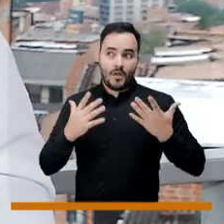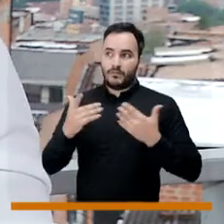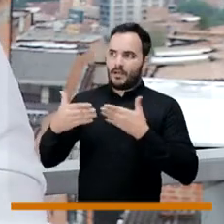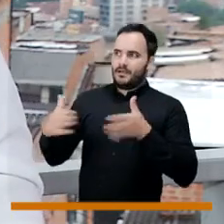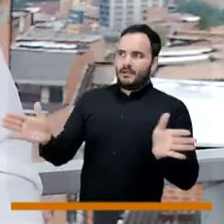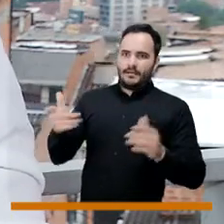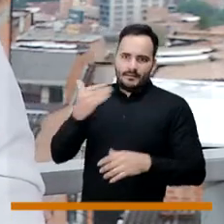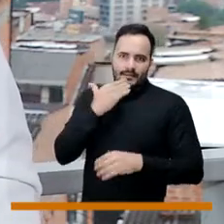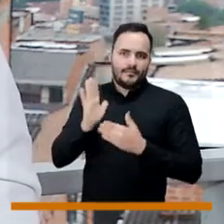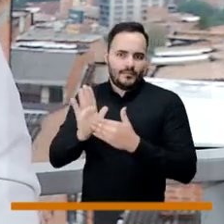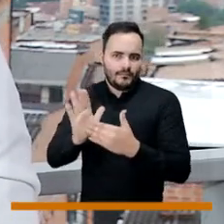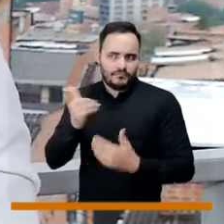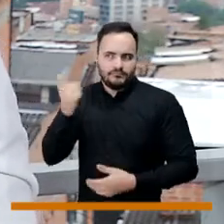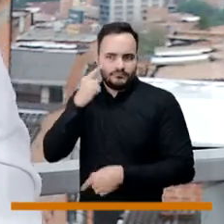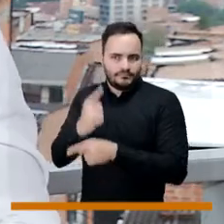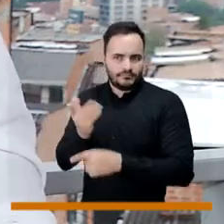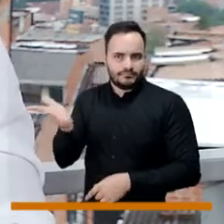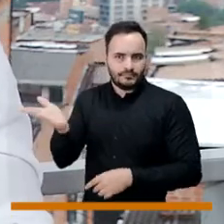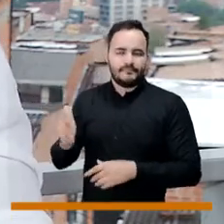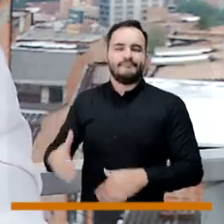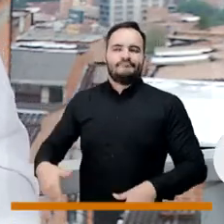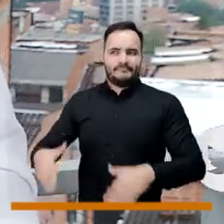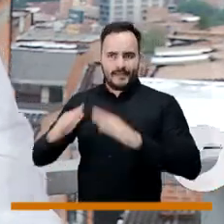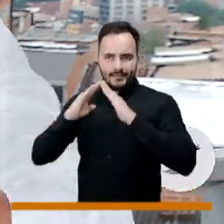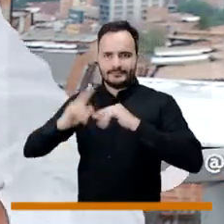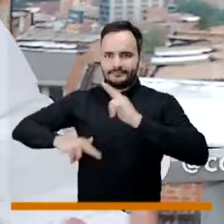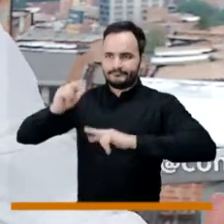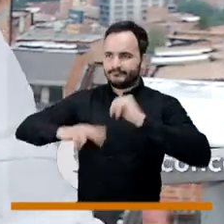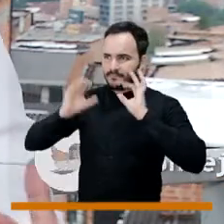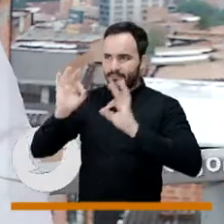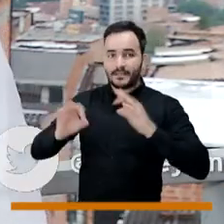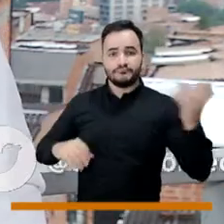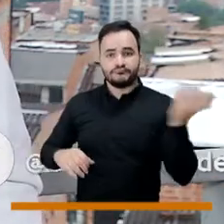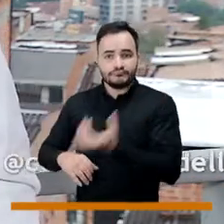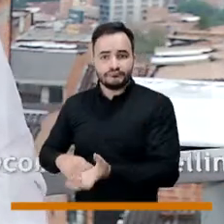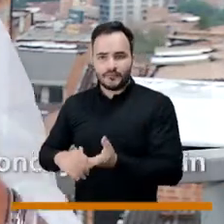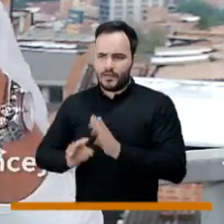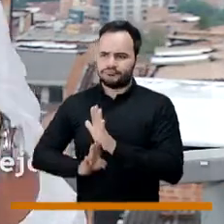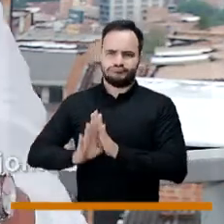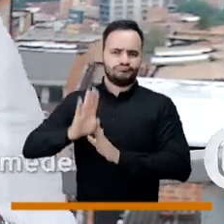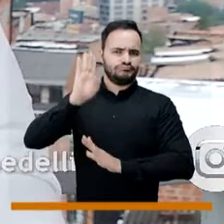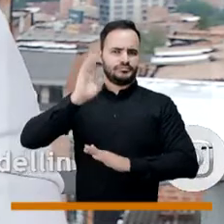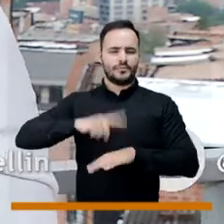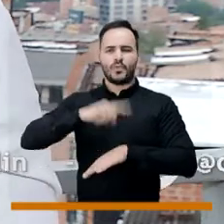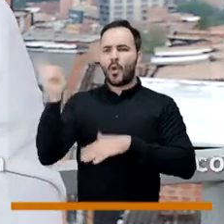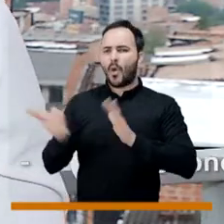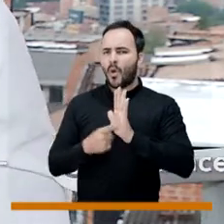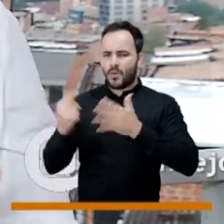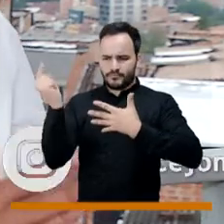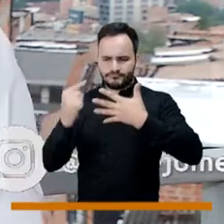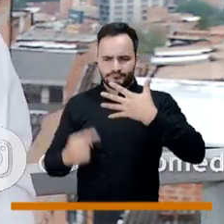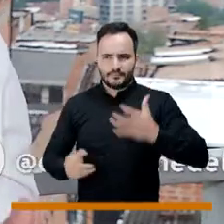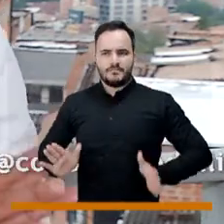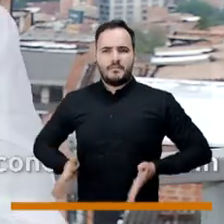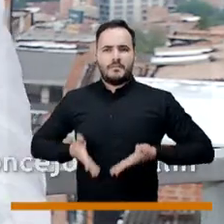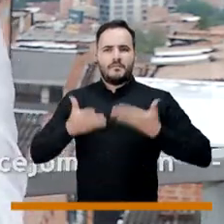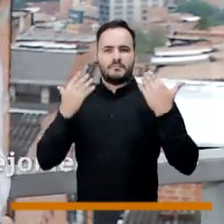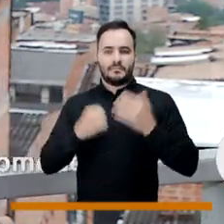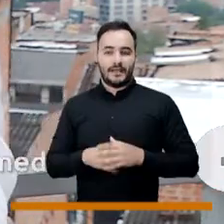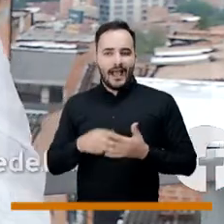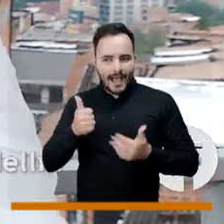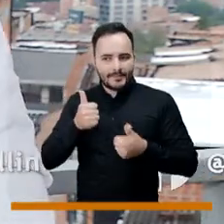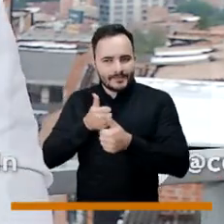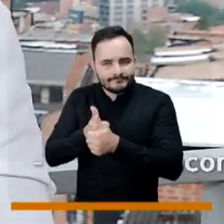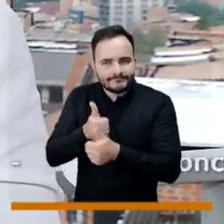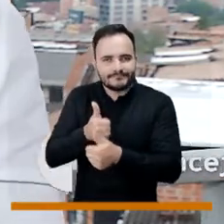jardines como estos que le permitan a nuestros niños desarrollarse de forma integral y darles lo mejor desde la gestación